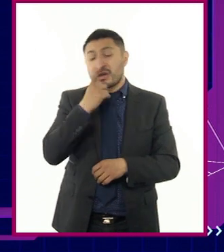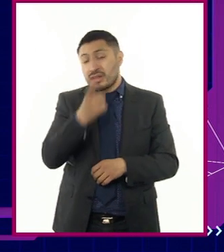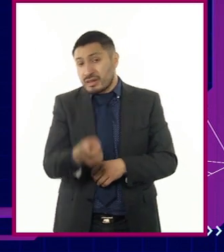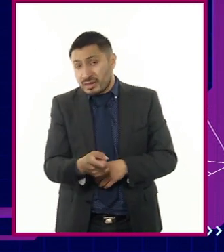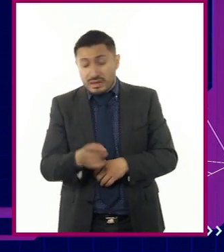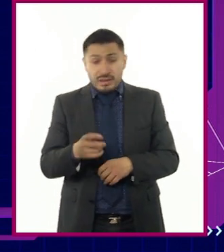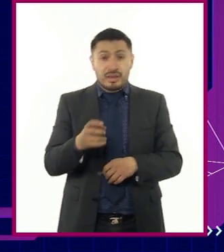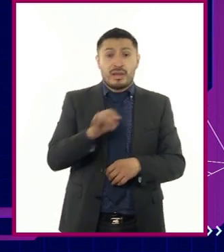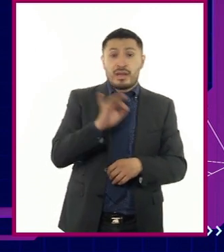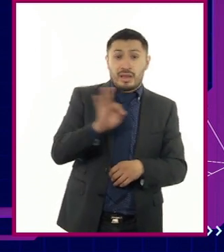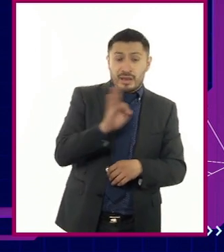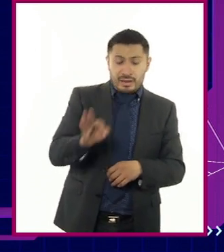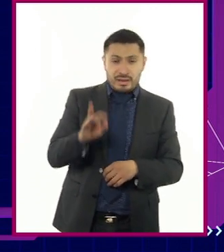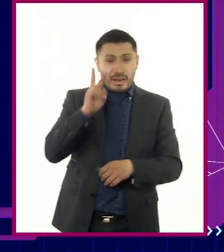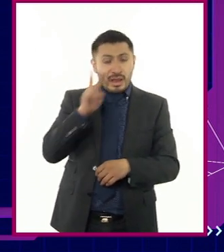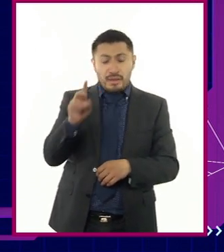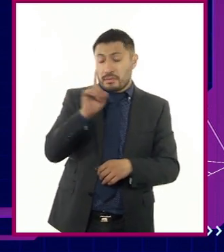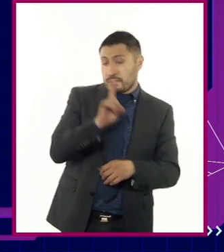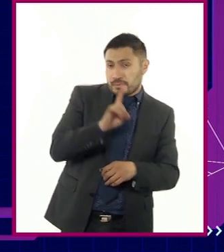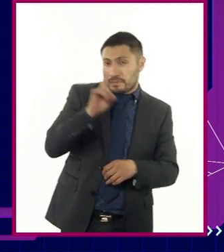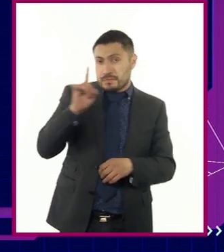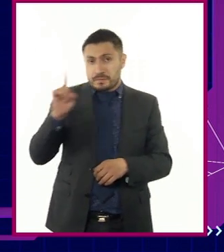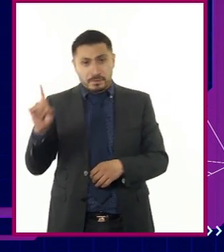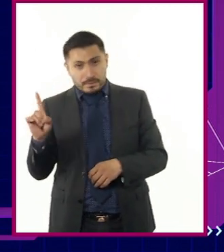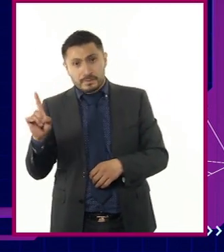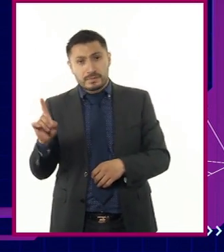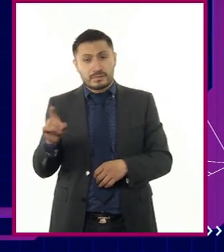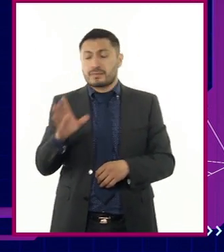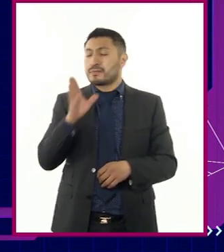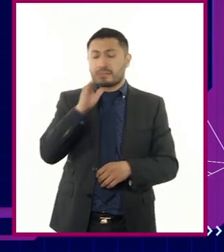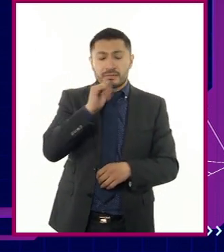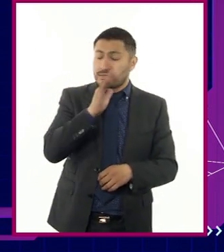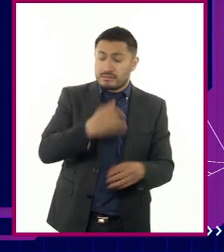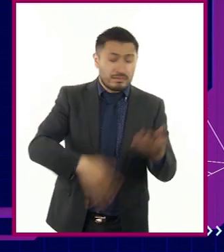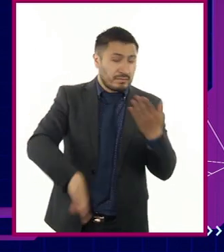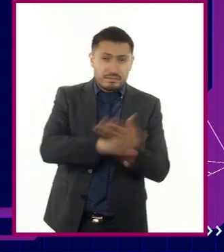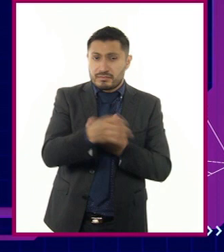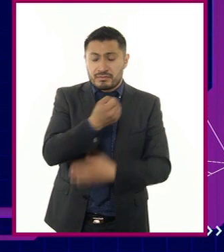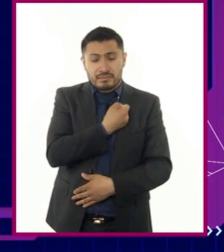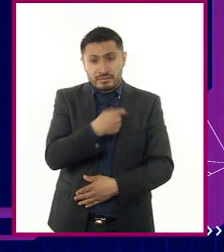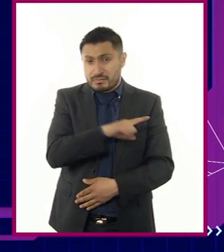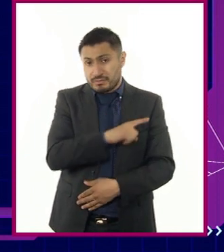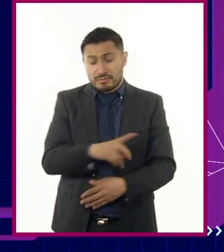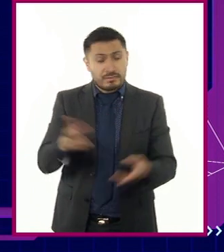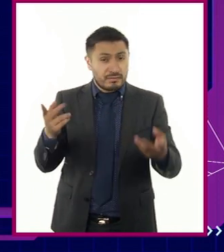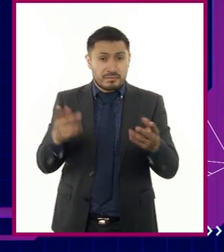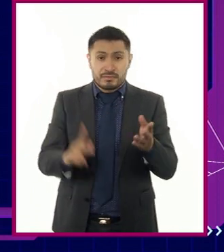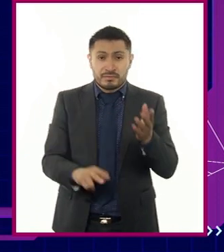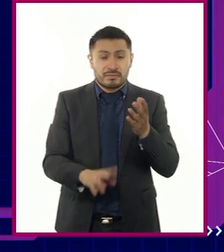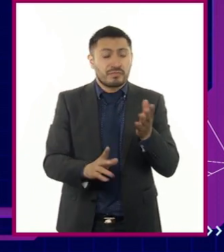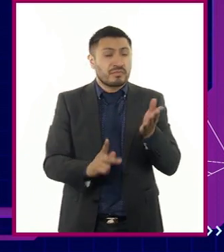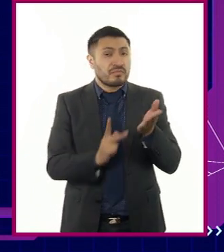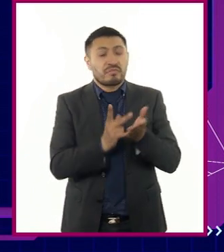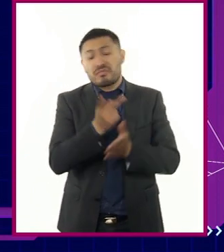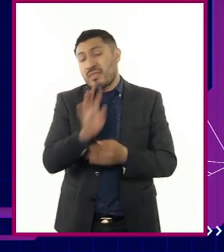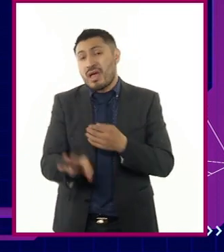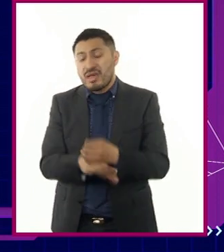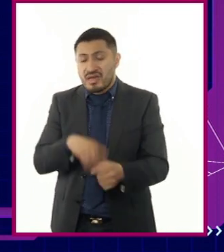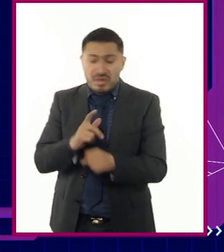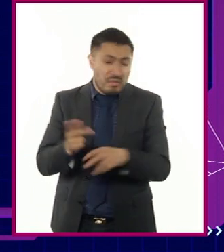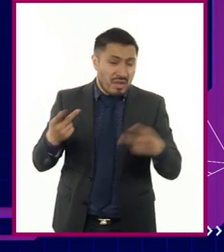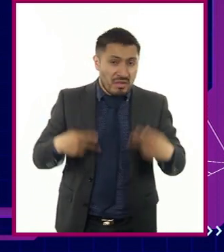que si estaba a la derecha del espectro visible, no podía perjudicar la salud de los seres vivos. Como pueden